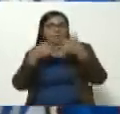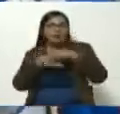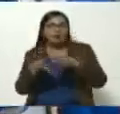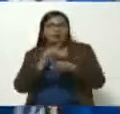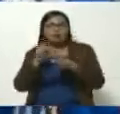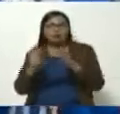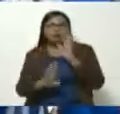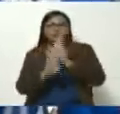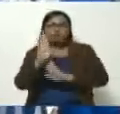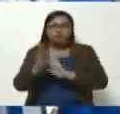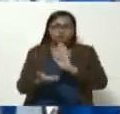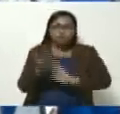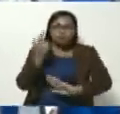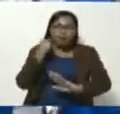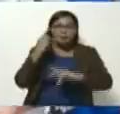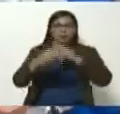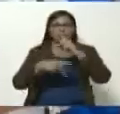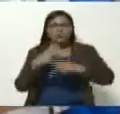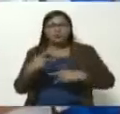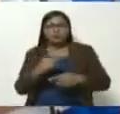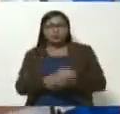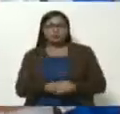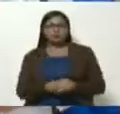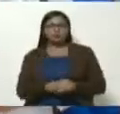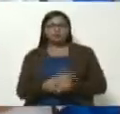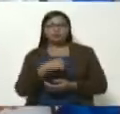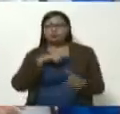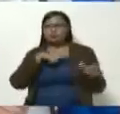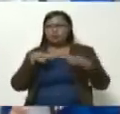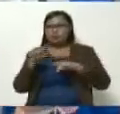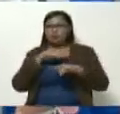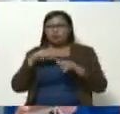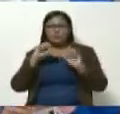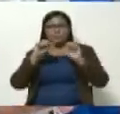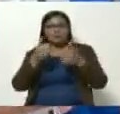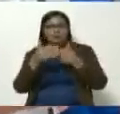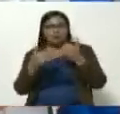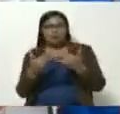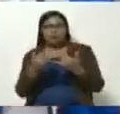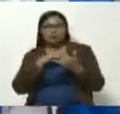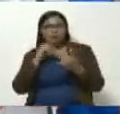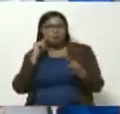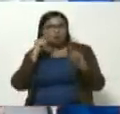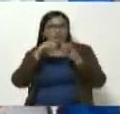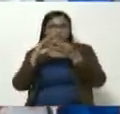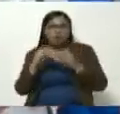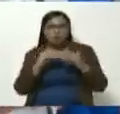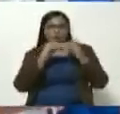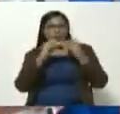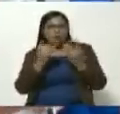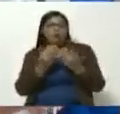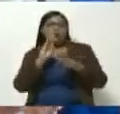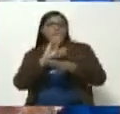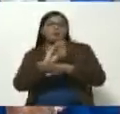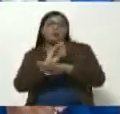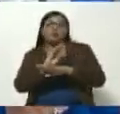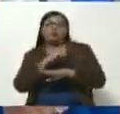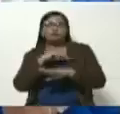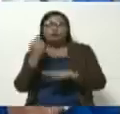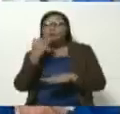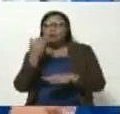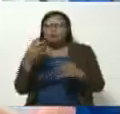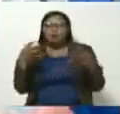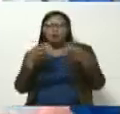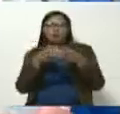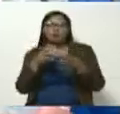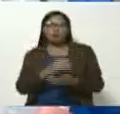para aumentar la capacidad productiva. Ya vamos a comenzar los correctivos preventivos. Le pedimos a los